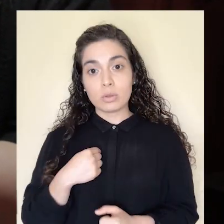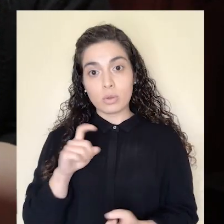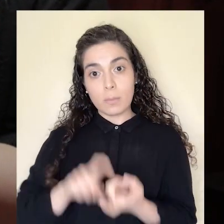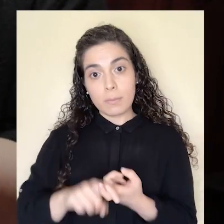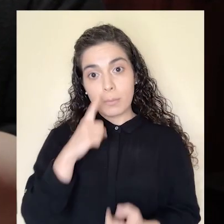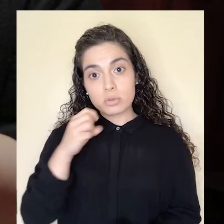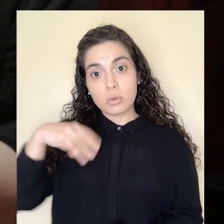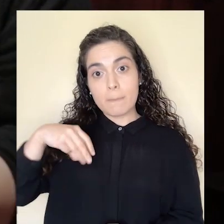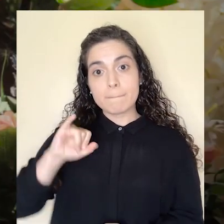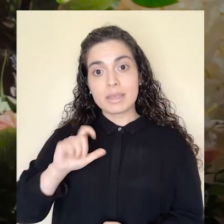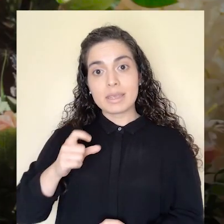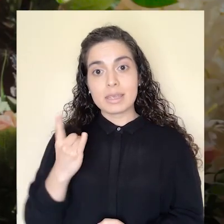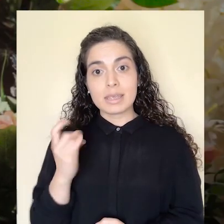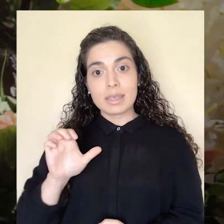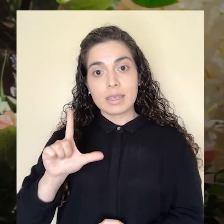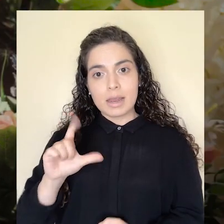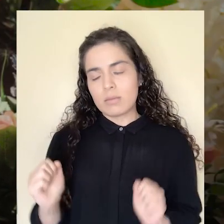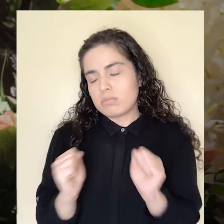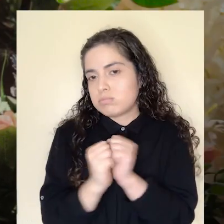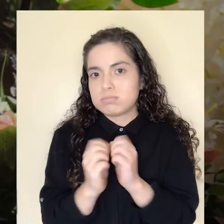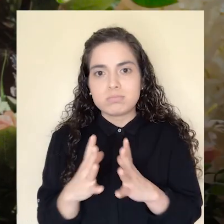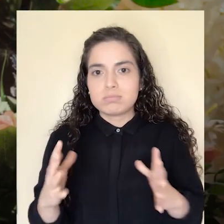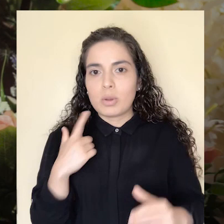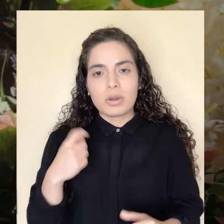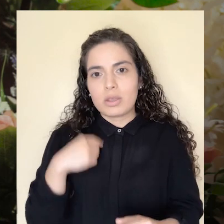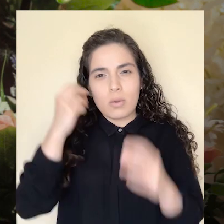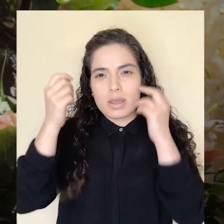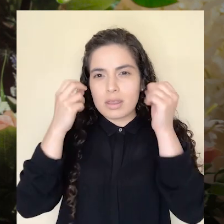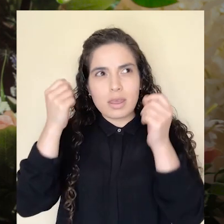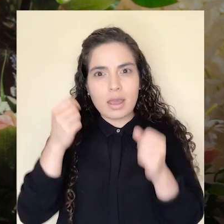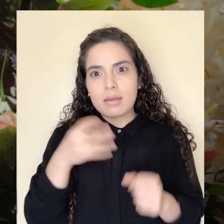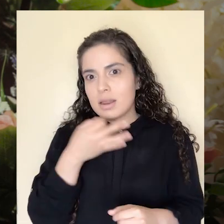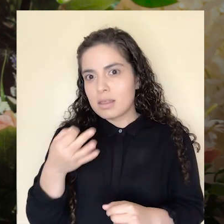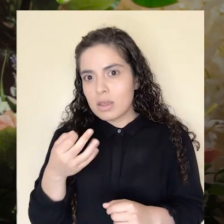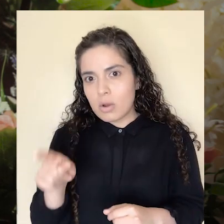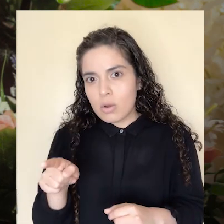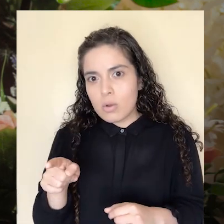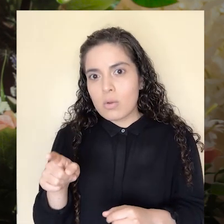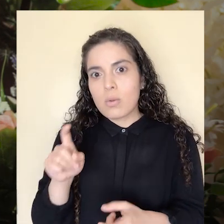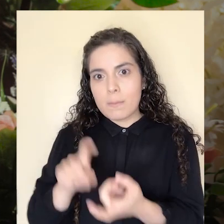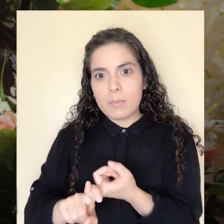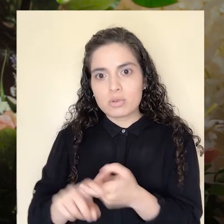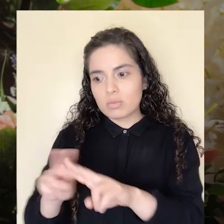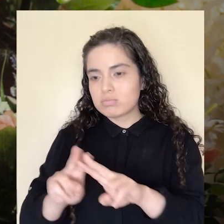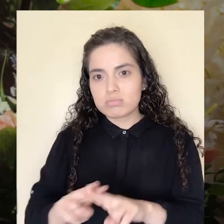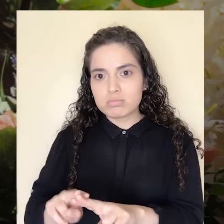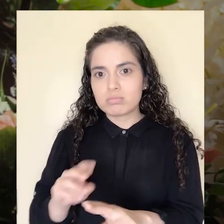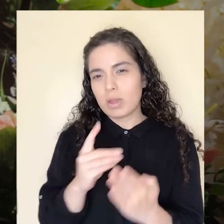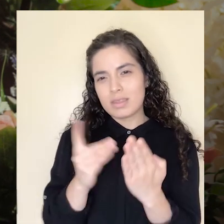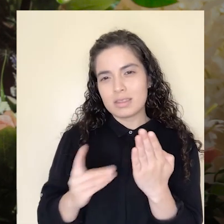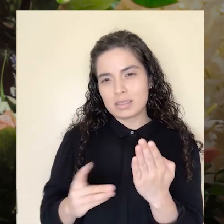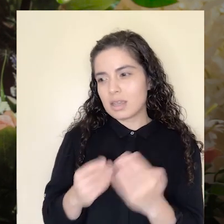Lo complementamos con mi esposo, se llama Miguel, porque yo cada cosa que se me ocurre, él me la hace. O sea, yo le doy un diseño de